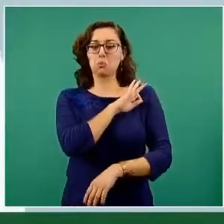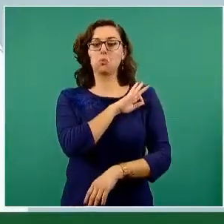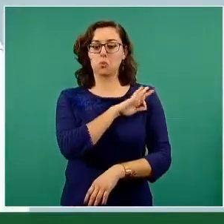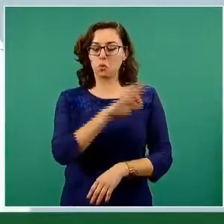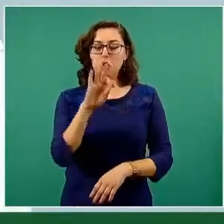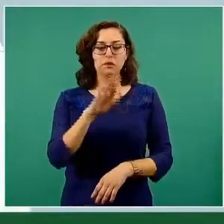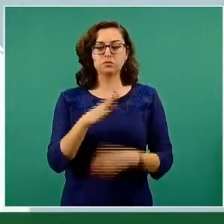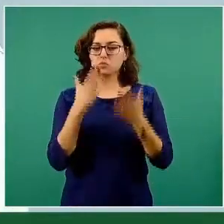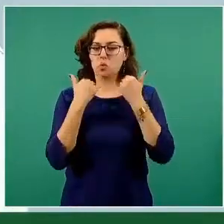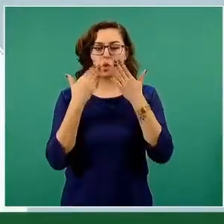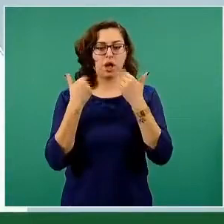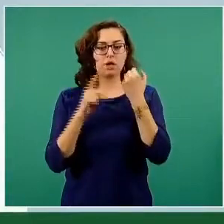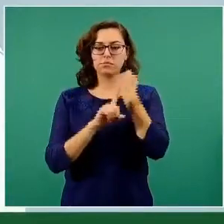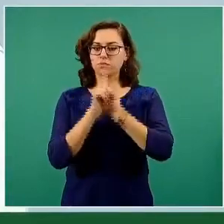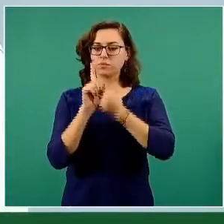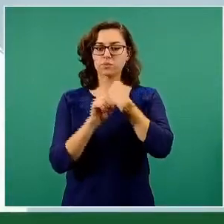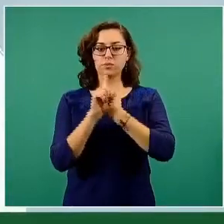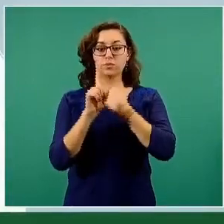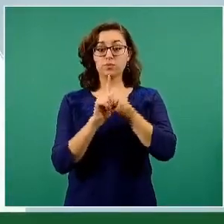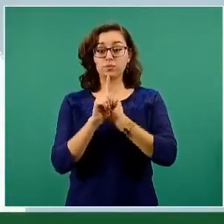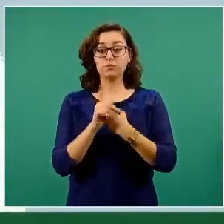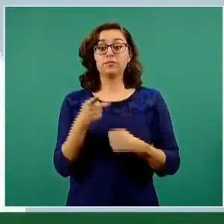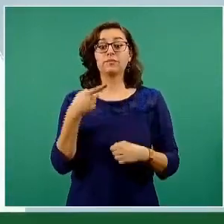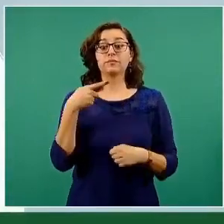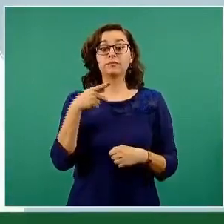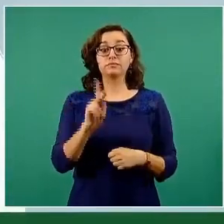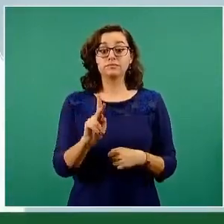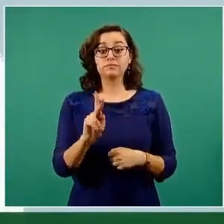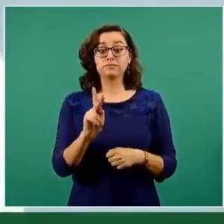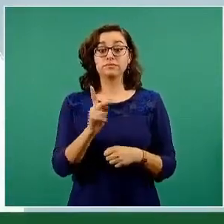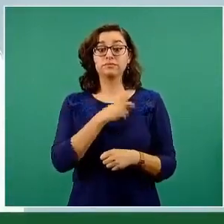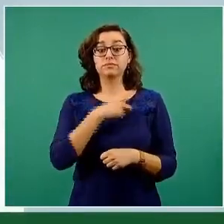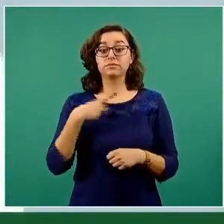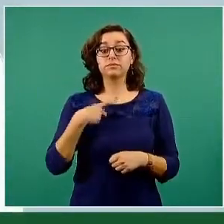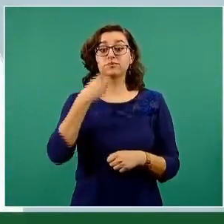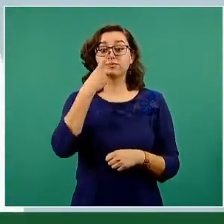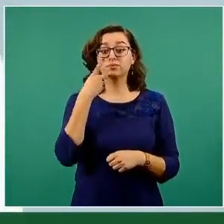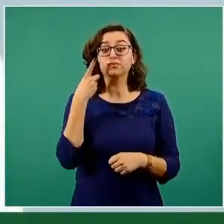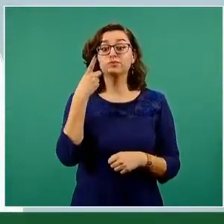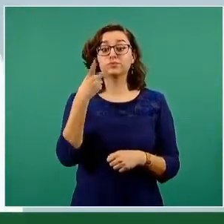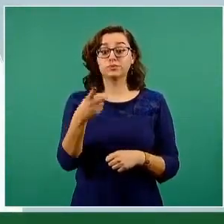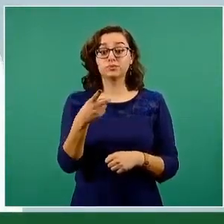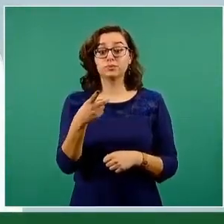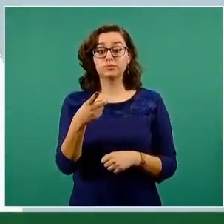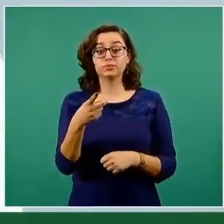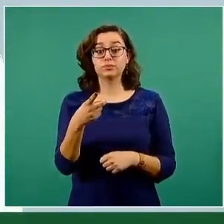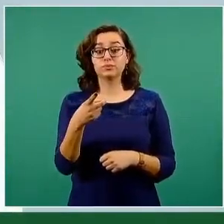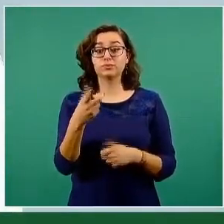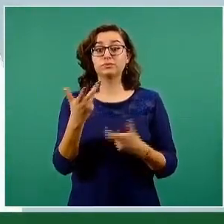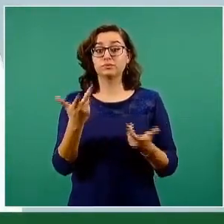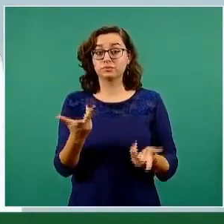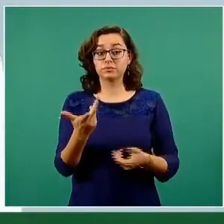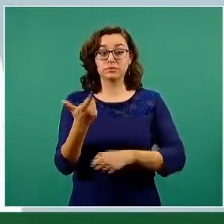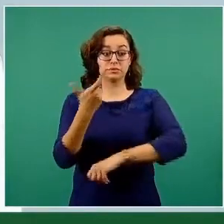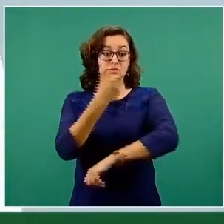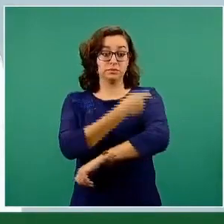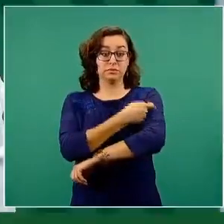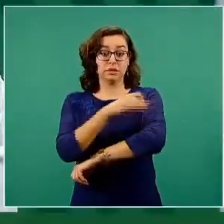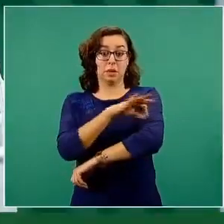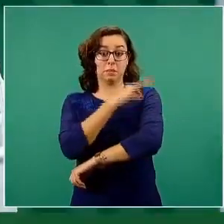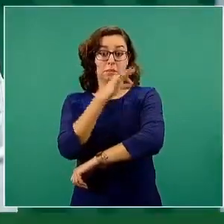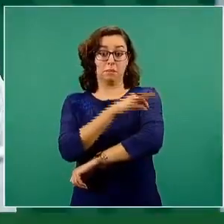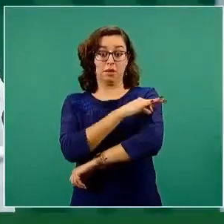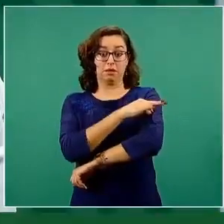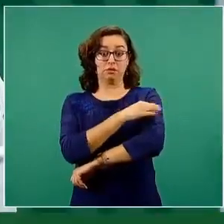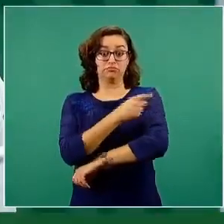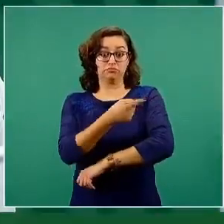situación específica, pero las vacunas que se aplican no pasan a través de la leche materna,